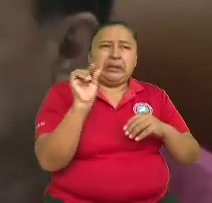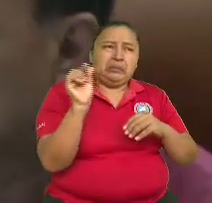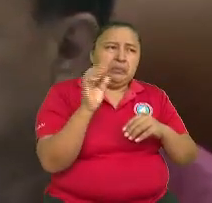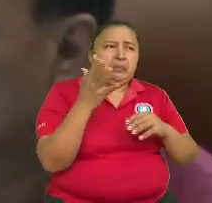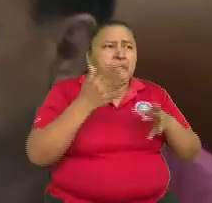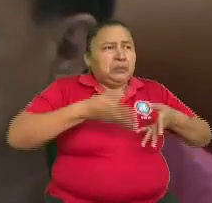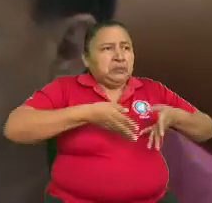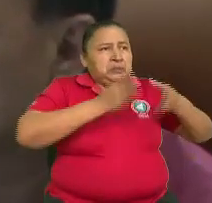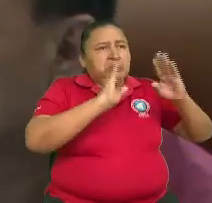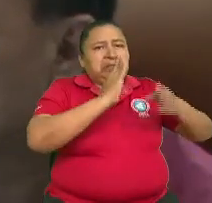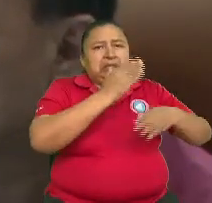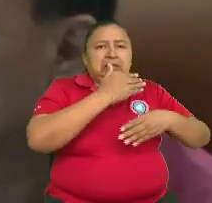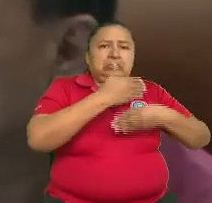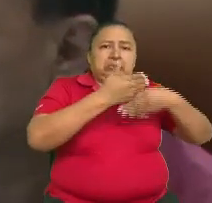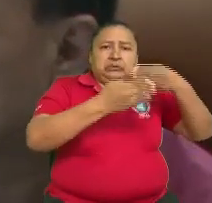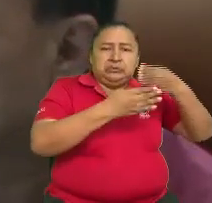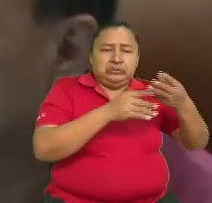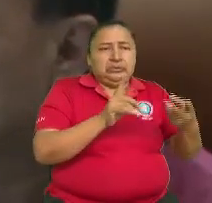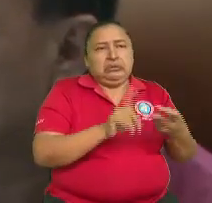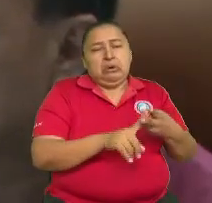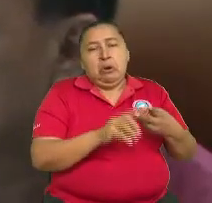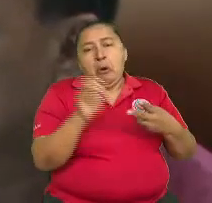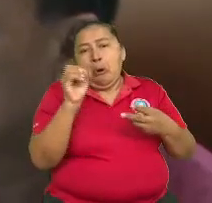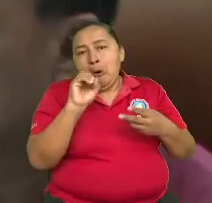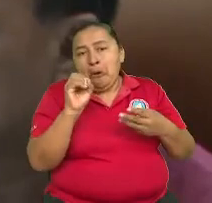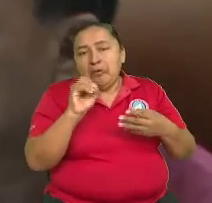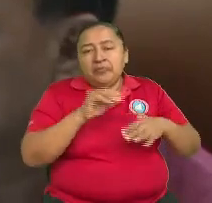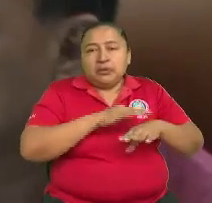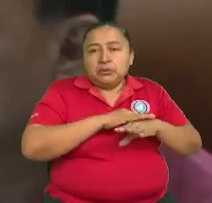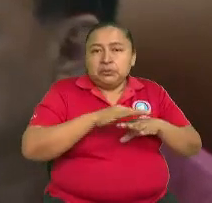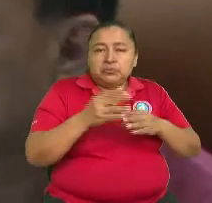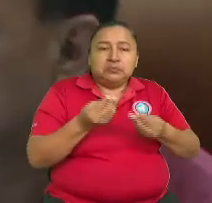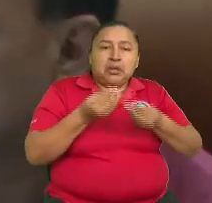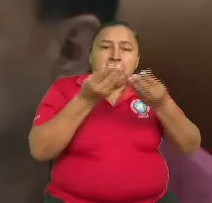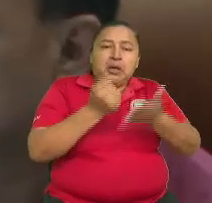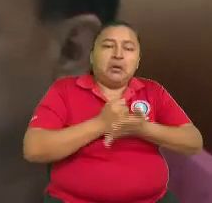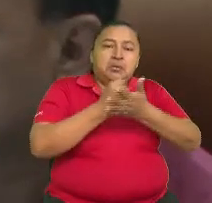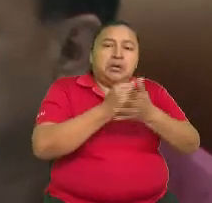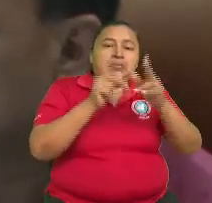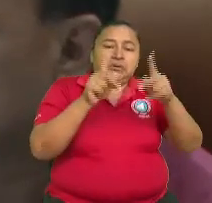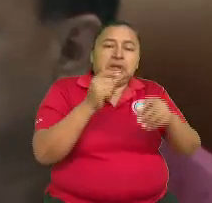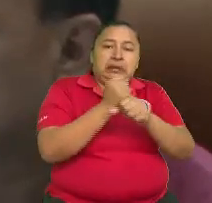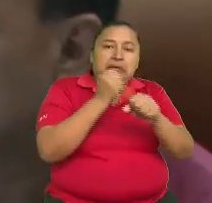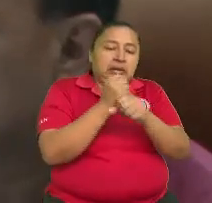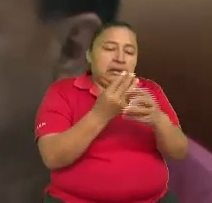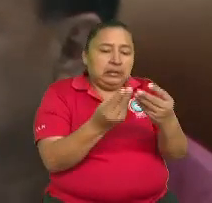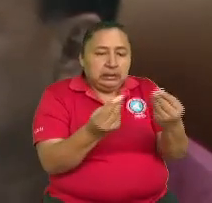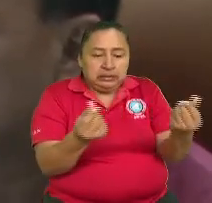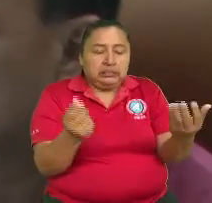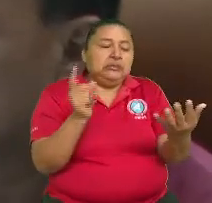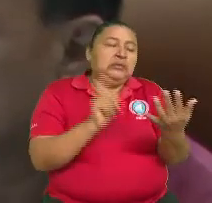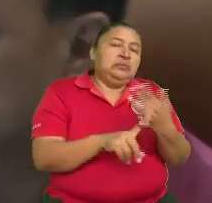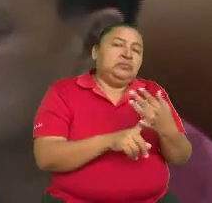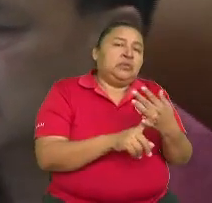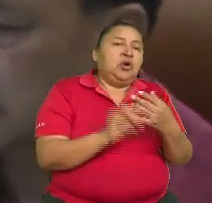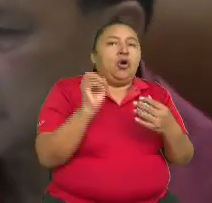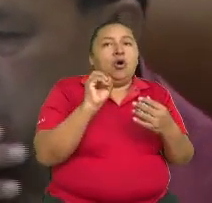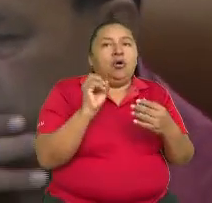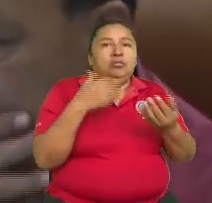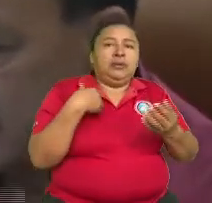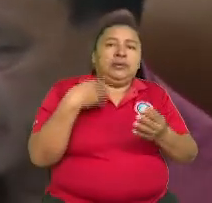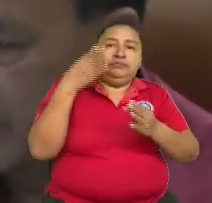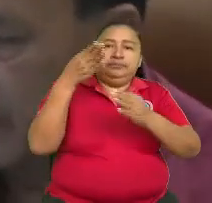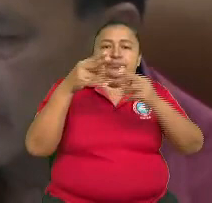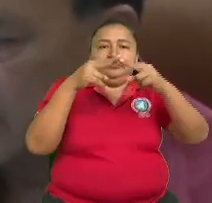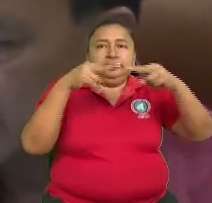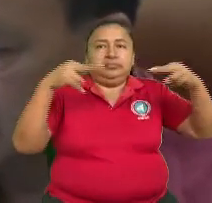carretera, para la habilitación al sector agropecuario, para llevar energía eléctrica a